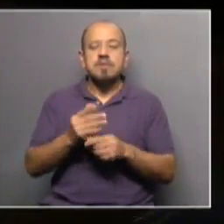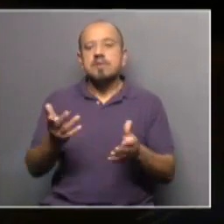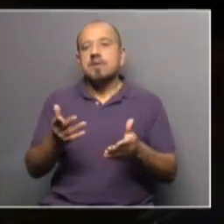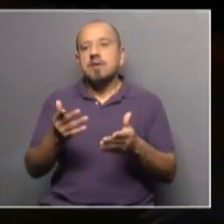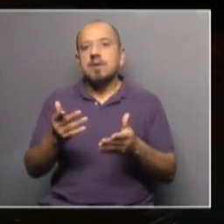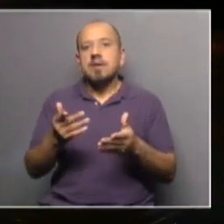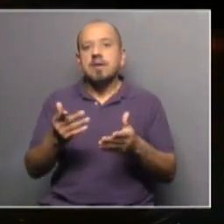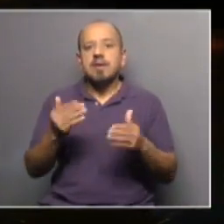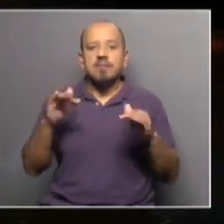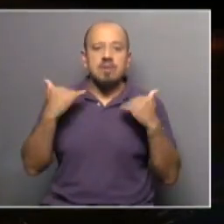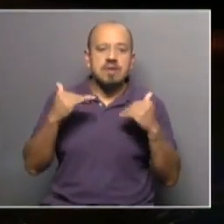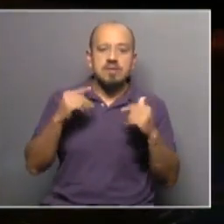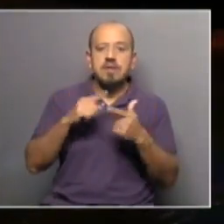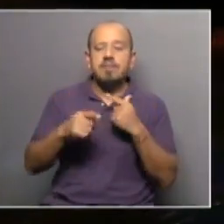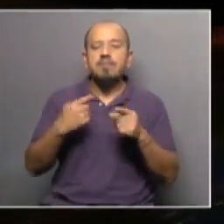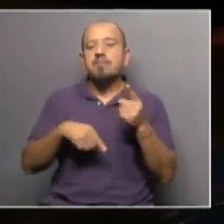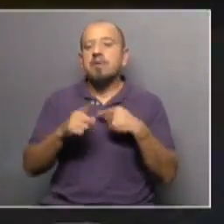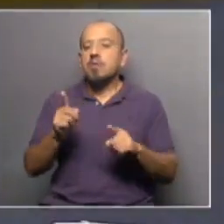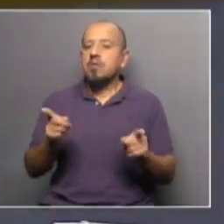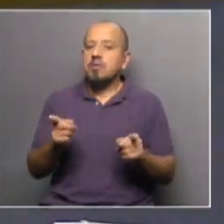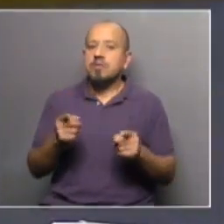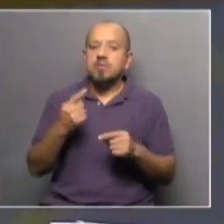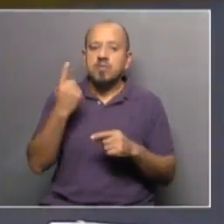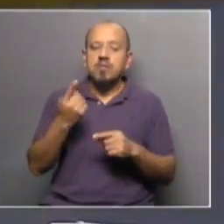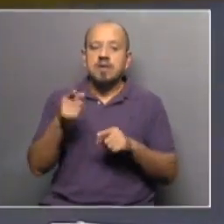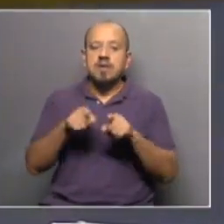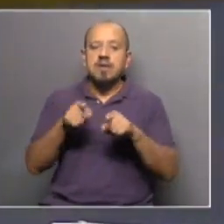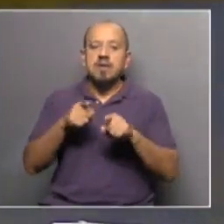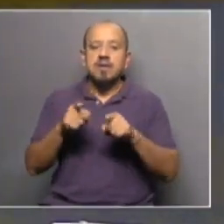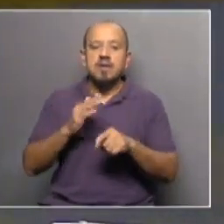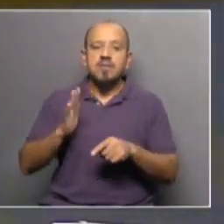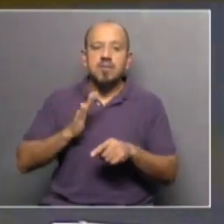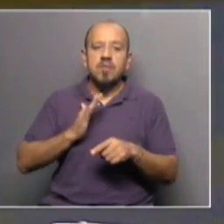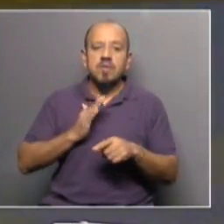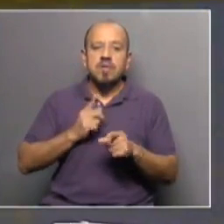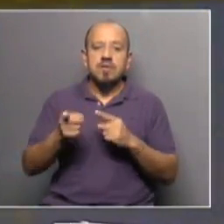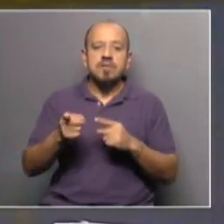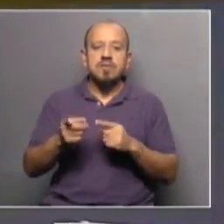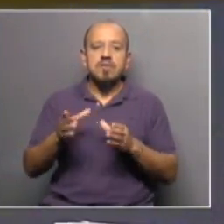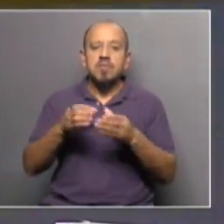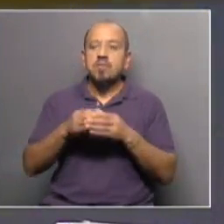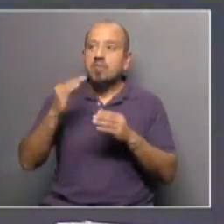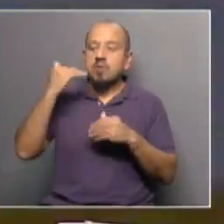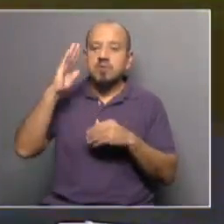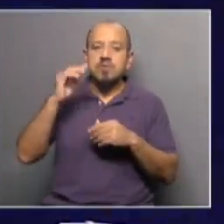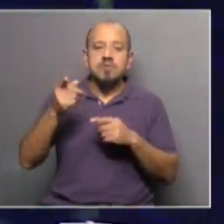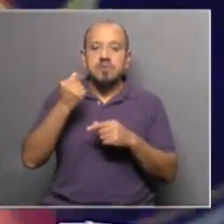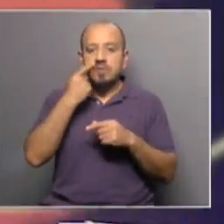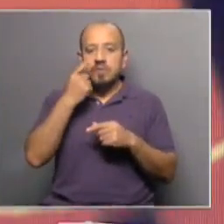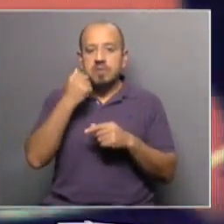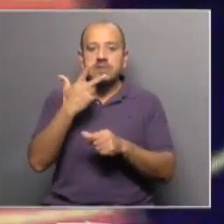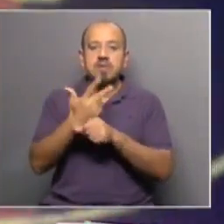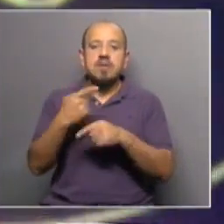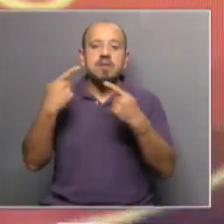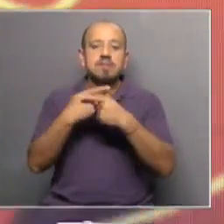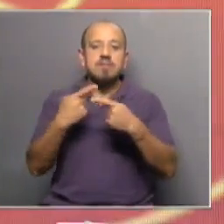físicas que han trabajado, pero no es nada común que una mujer asuma la conducción técnica de un plantel mayor masculino, así sean por estos tres partidos, como